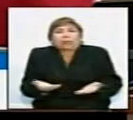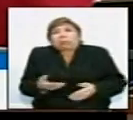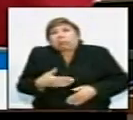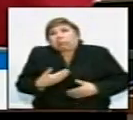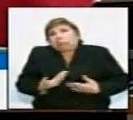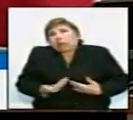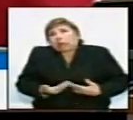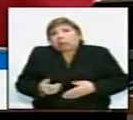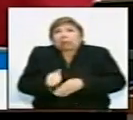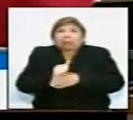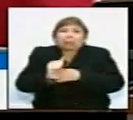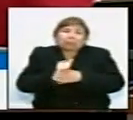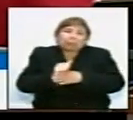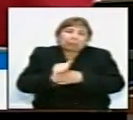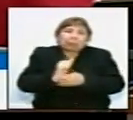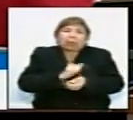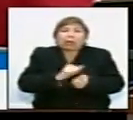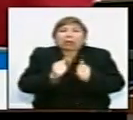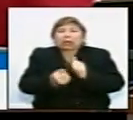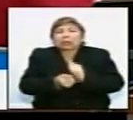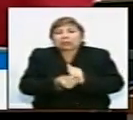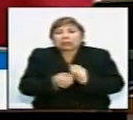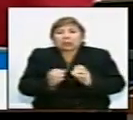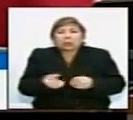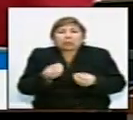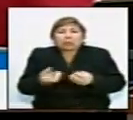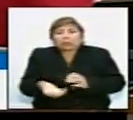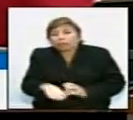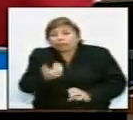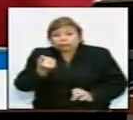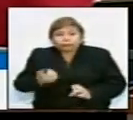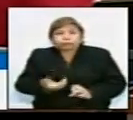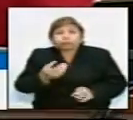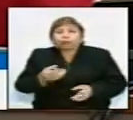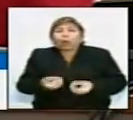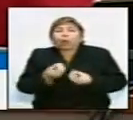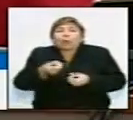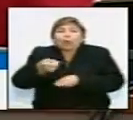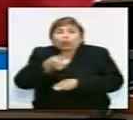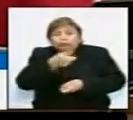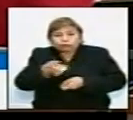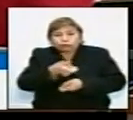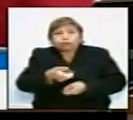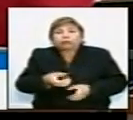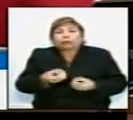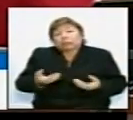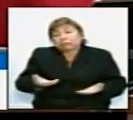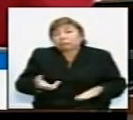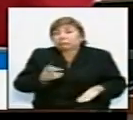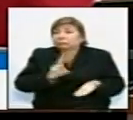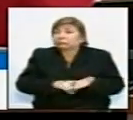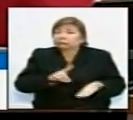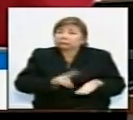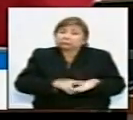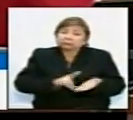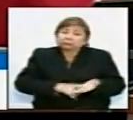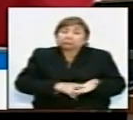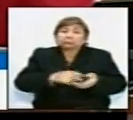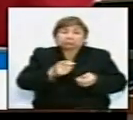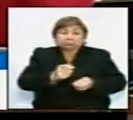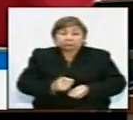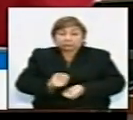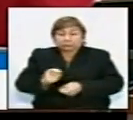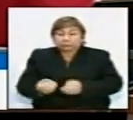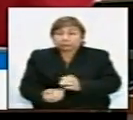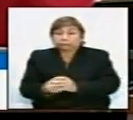cambiar de las prácticas como desarrolla ese cultivo, ¿no? Y el tema del seguro agrario, que implica